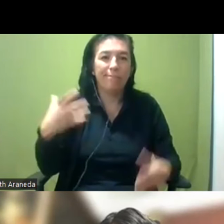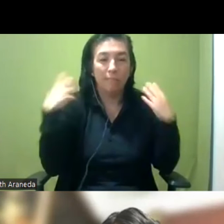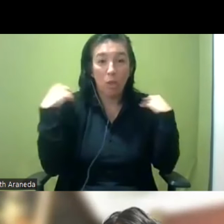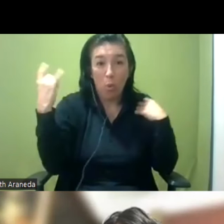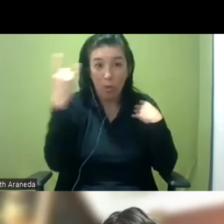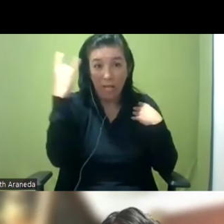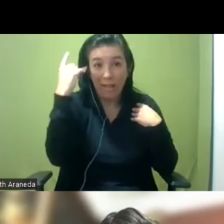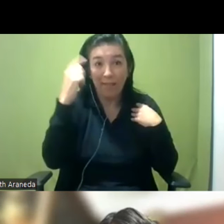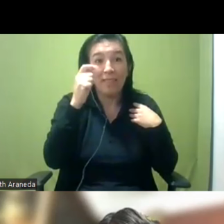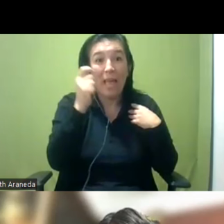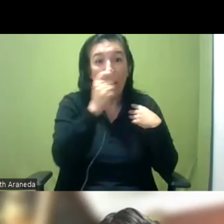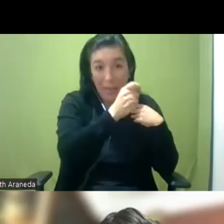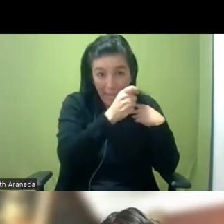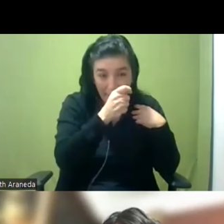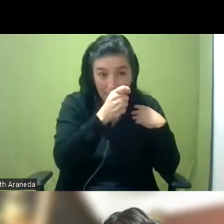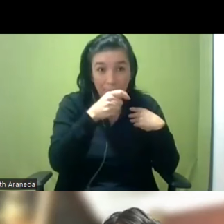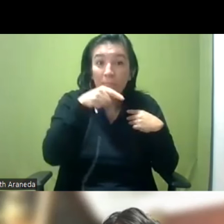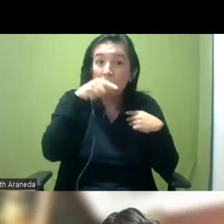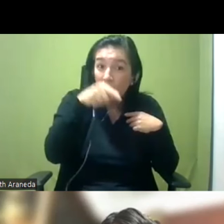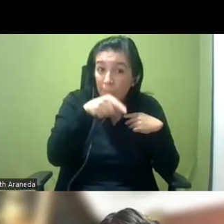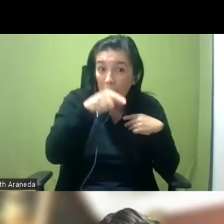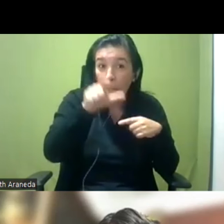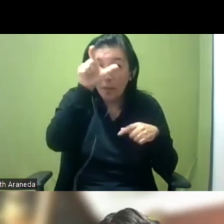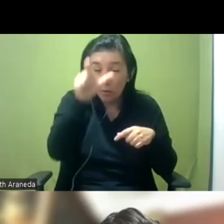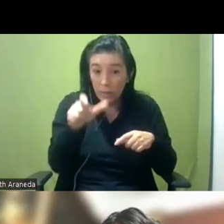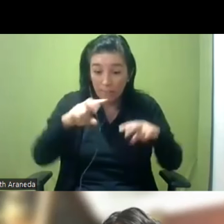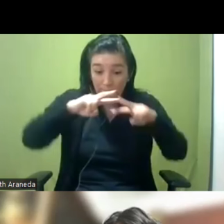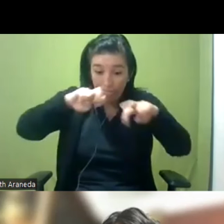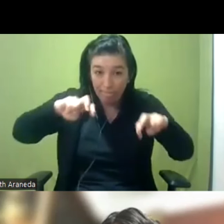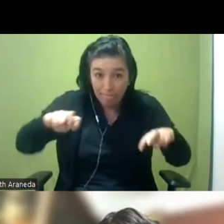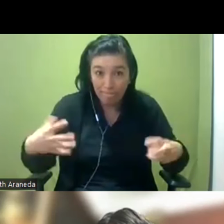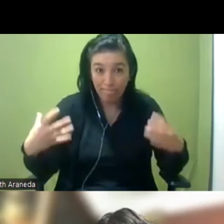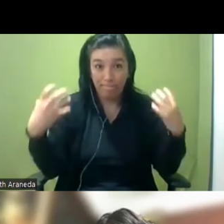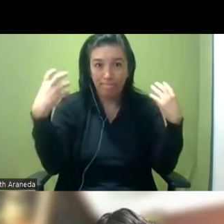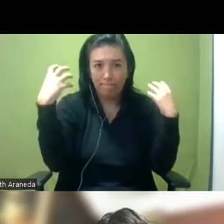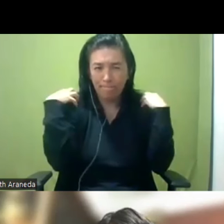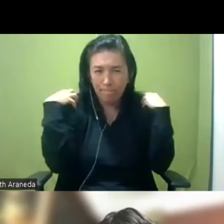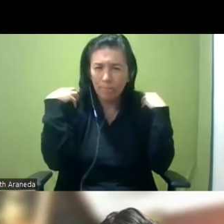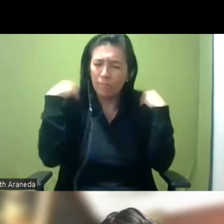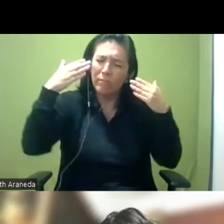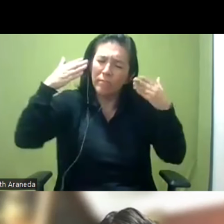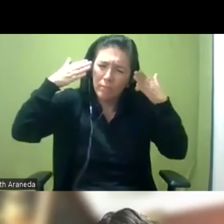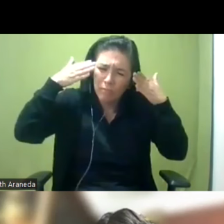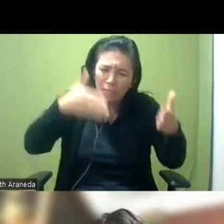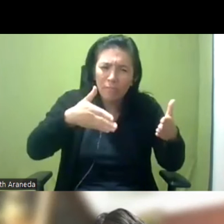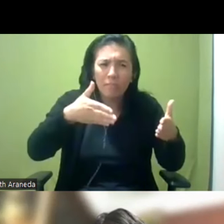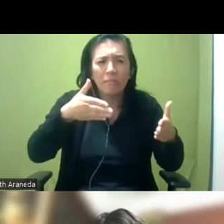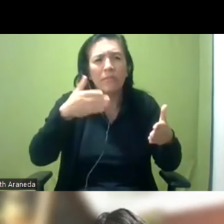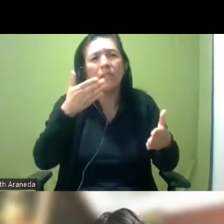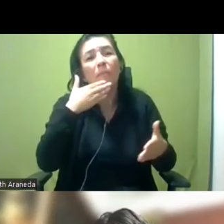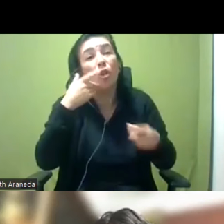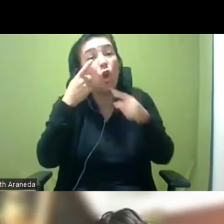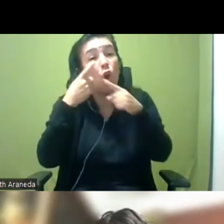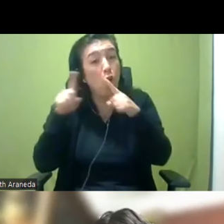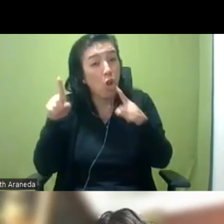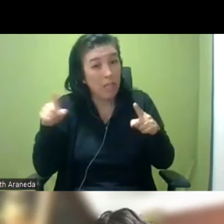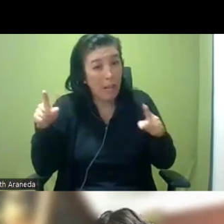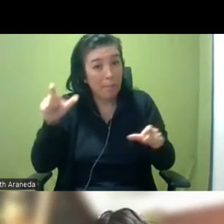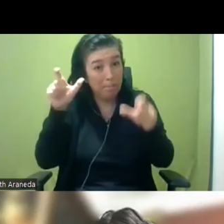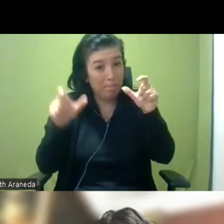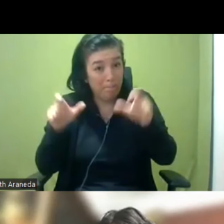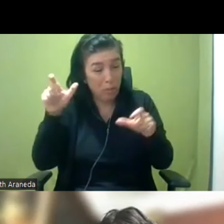de acuerdo con eso, los investigadores de esa institución se han dedicado, bueno, y otros que no somos de esa